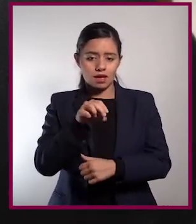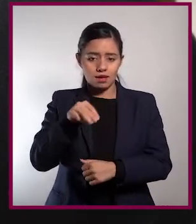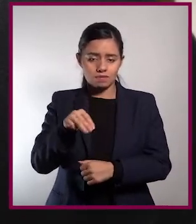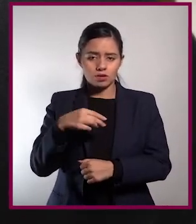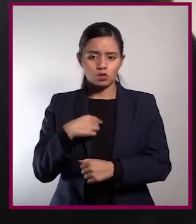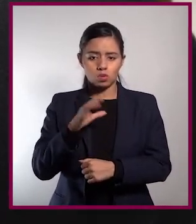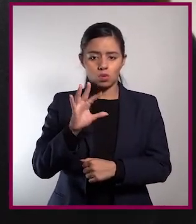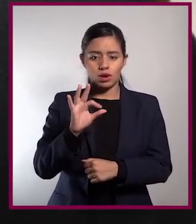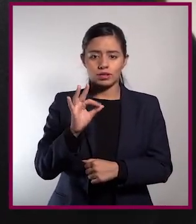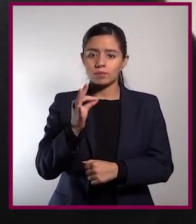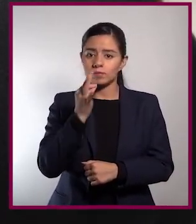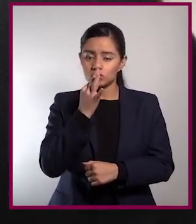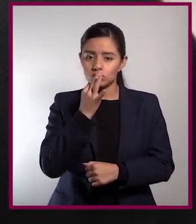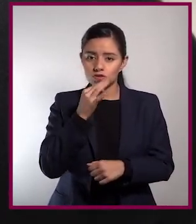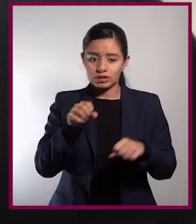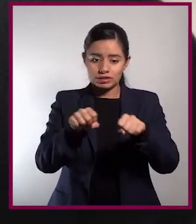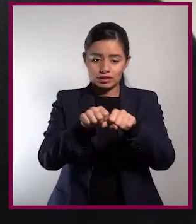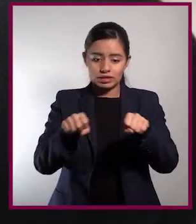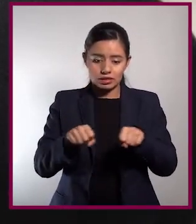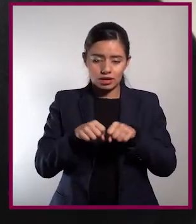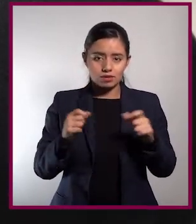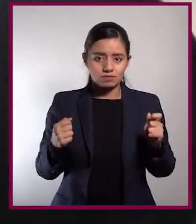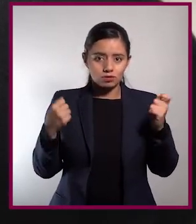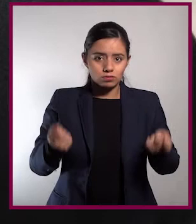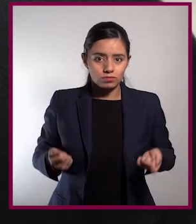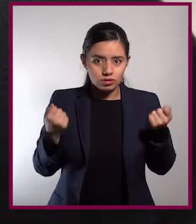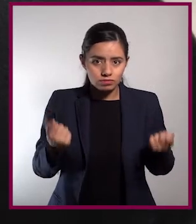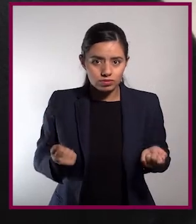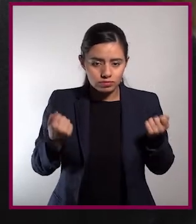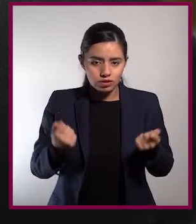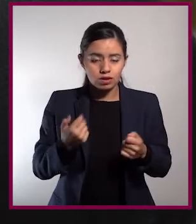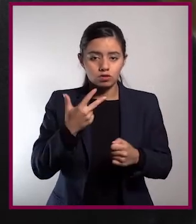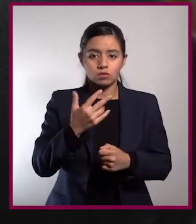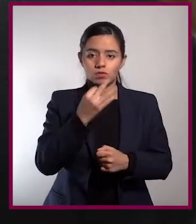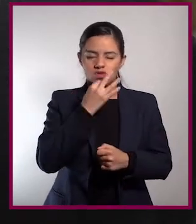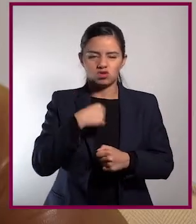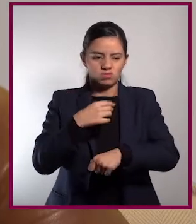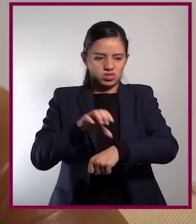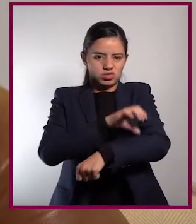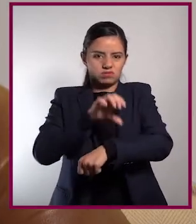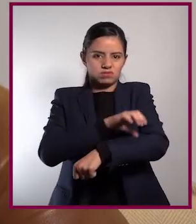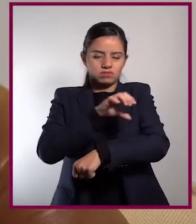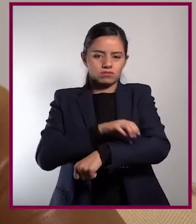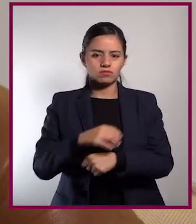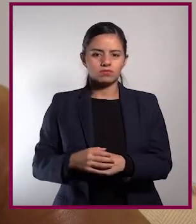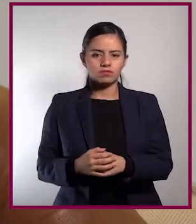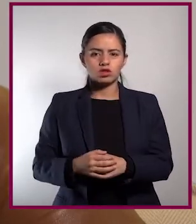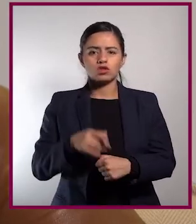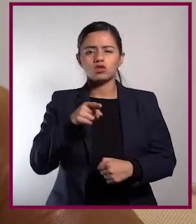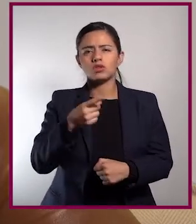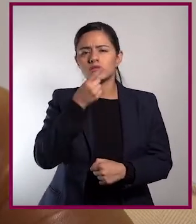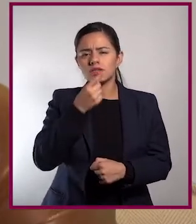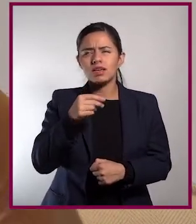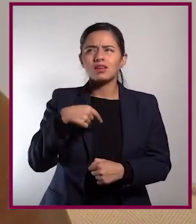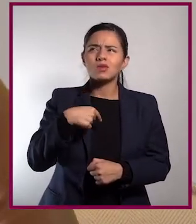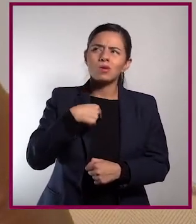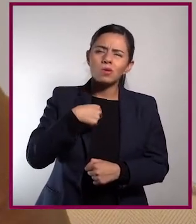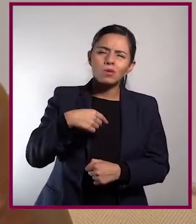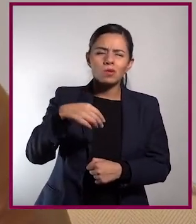Hice 40 minutos de ejercicio en la sala y brinqué 8 minutos la cuerda. Me siento llena de